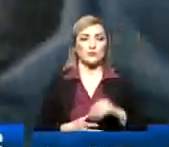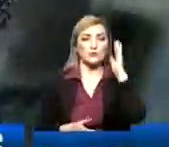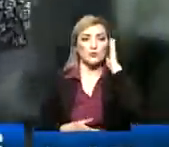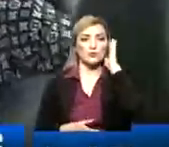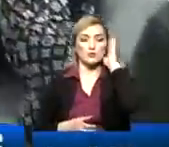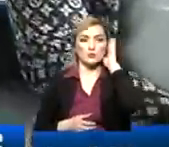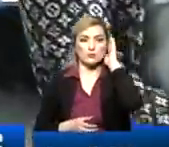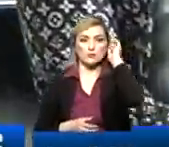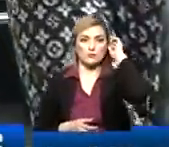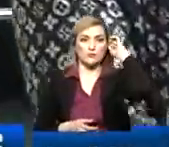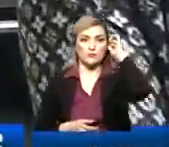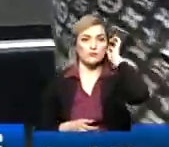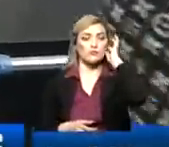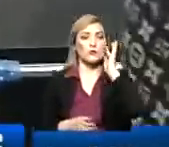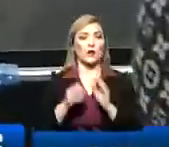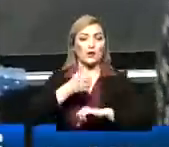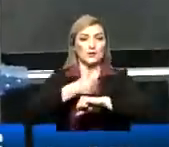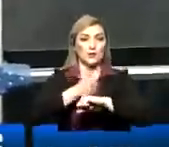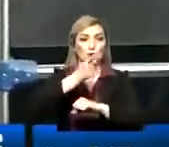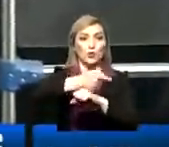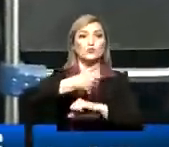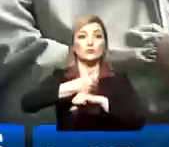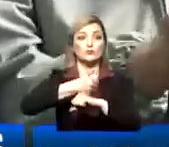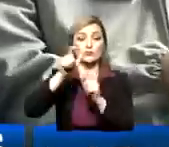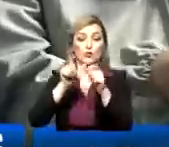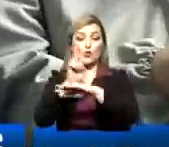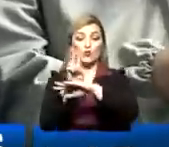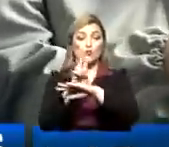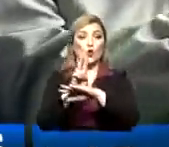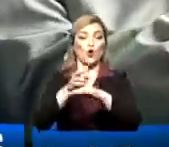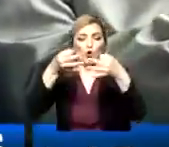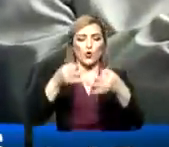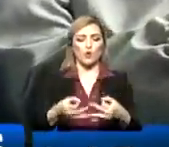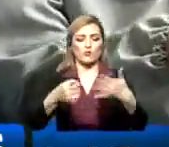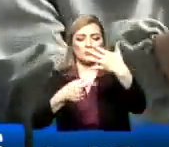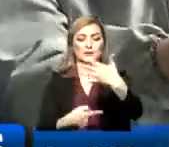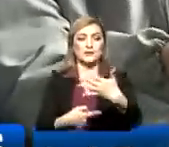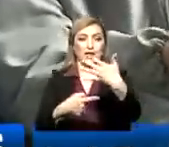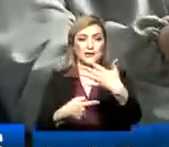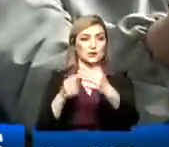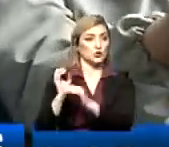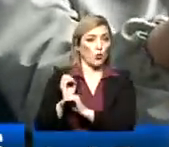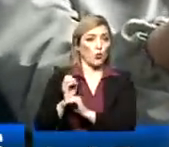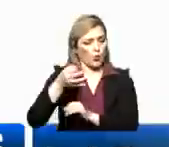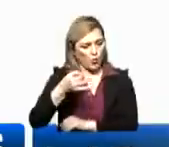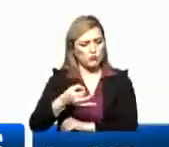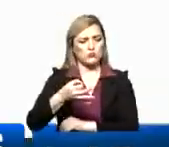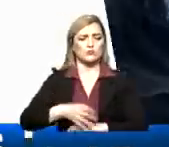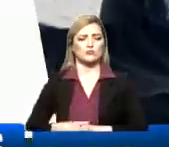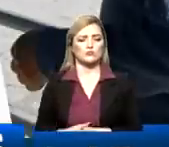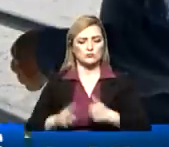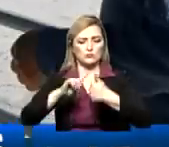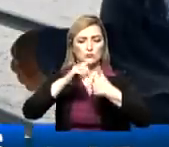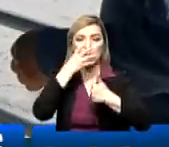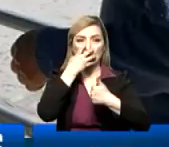Según las disposiciones de las autoridades, los usuarios deben cumplir con 6 obligaciones para acceder al sistema de transporte: el uso